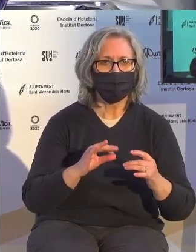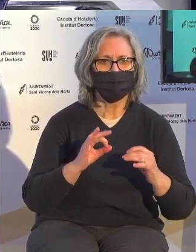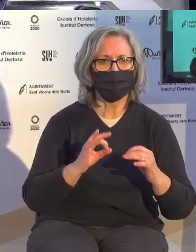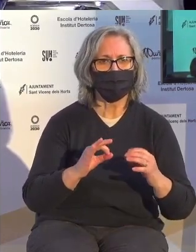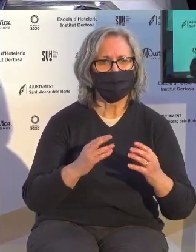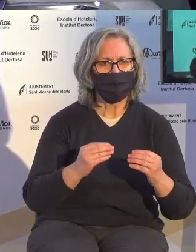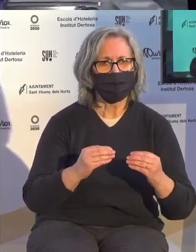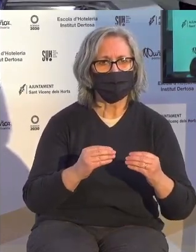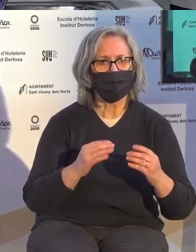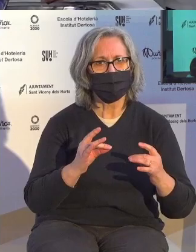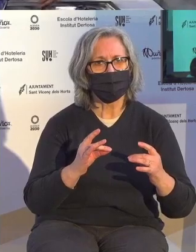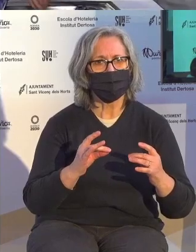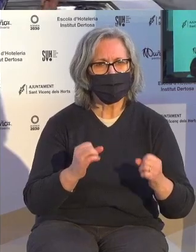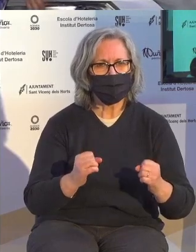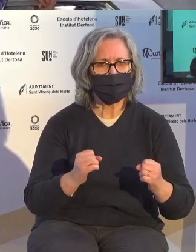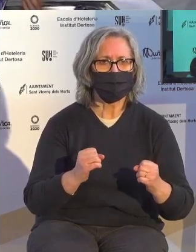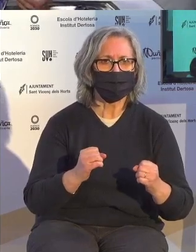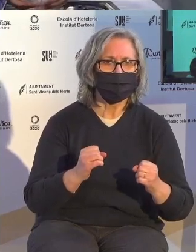encantadoras